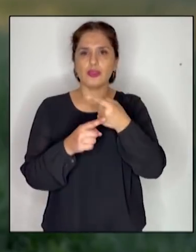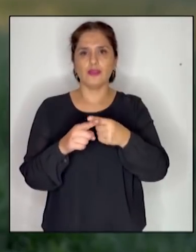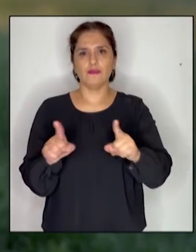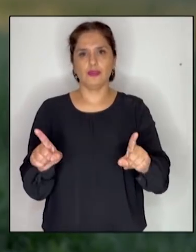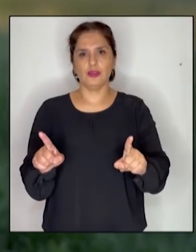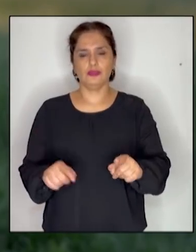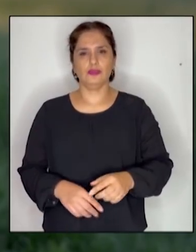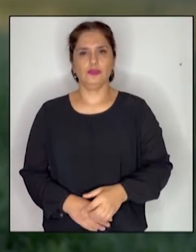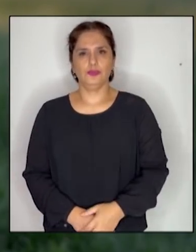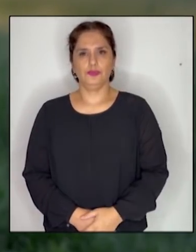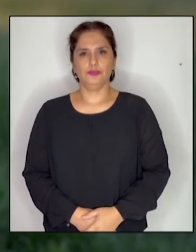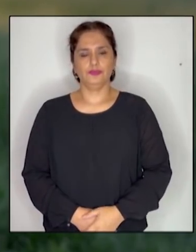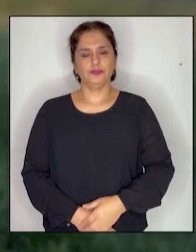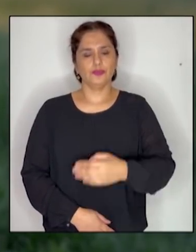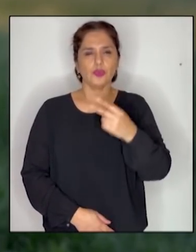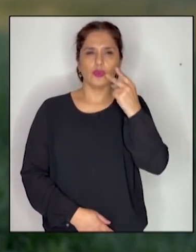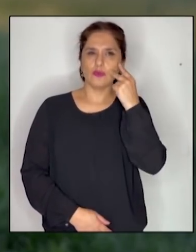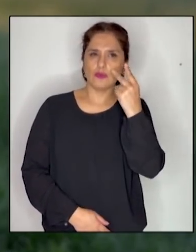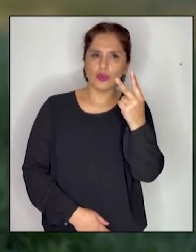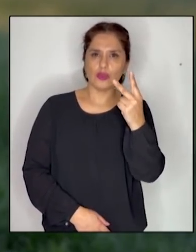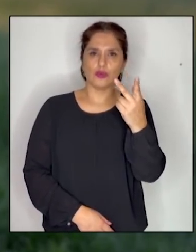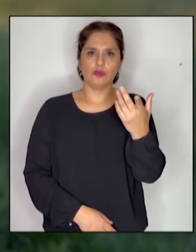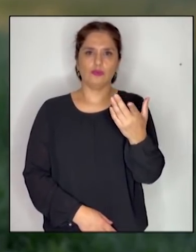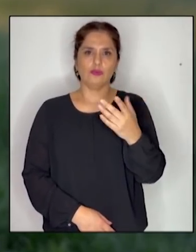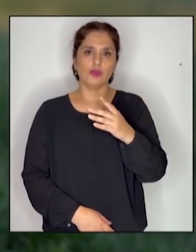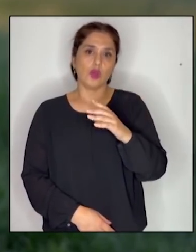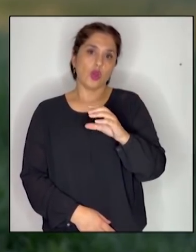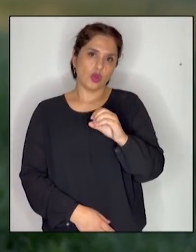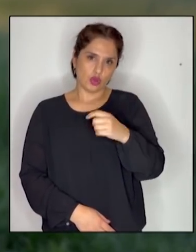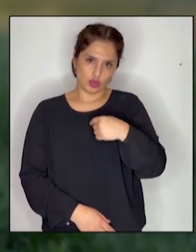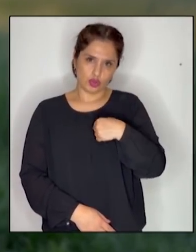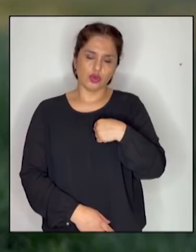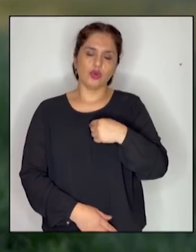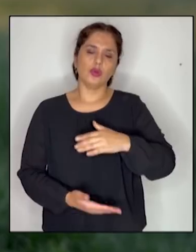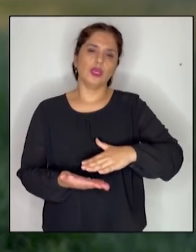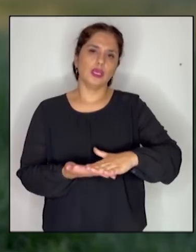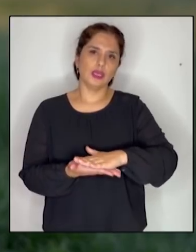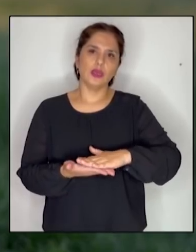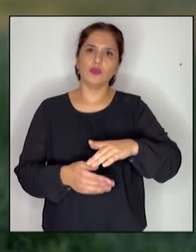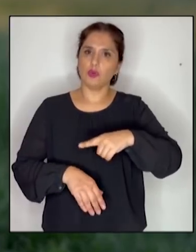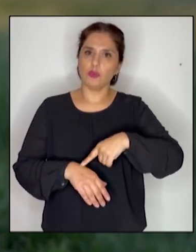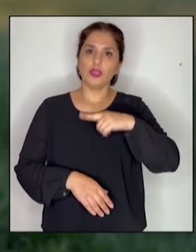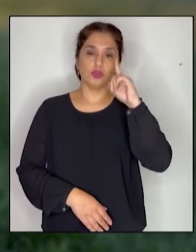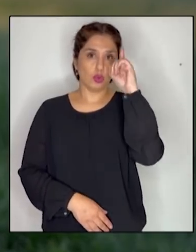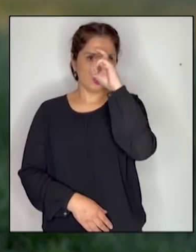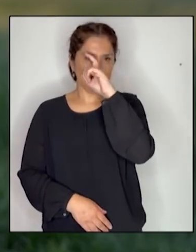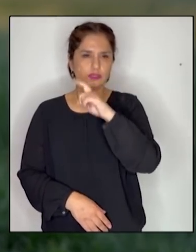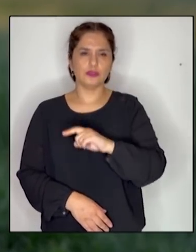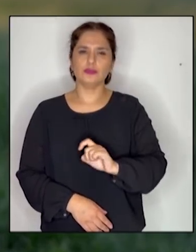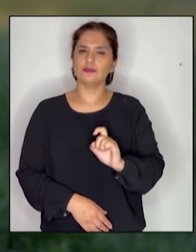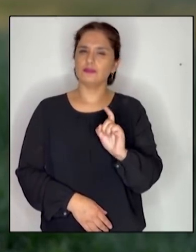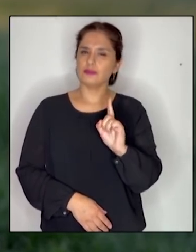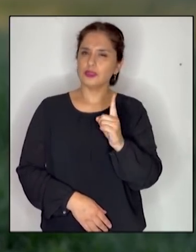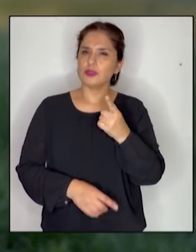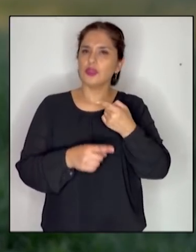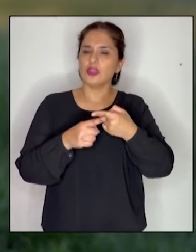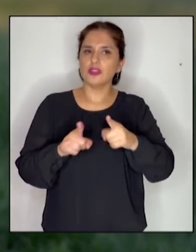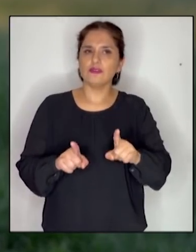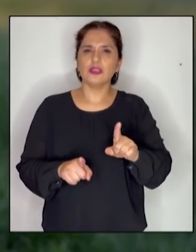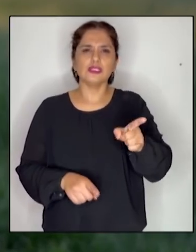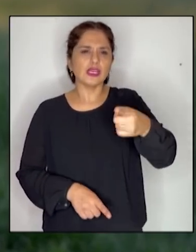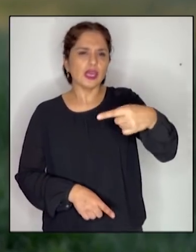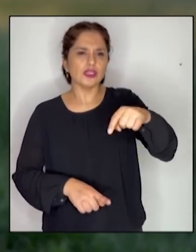ideas. Y cuando veo, por ejemplo, mucha violencia, cuando me han tocado momentos duros, siempre hago la distinción y digo,